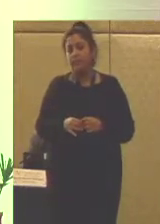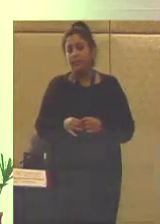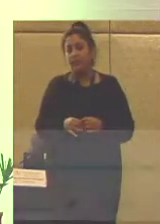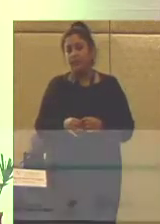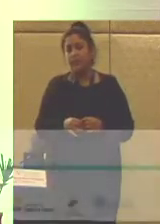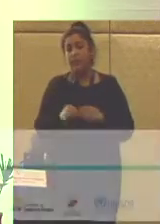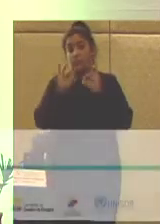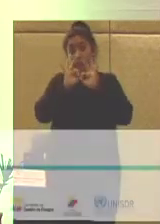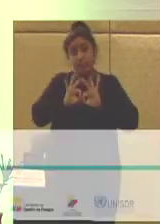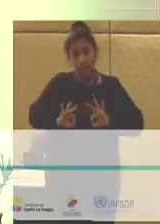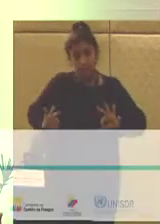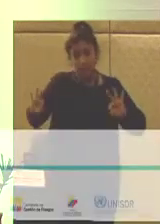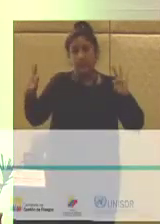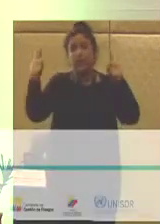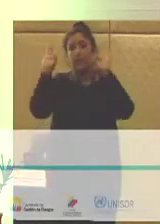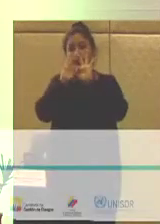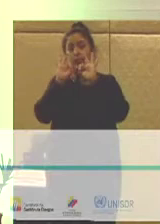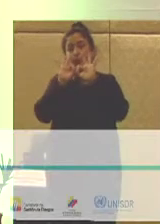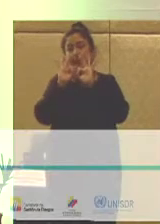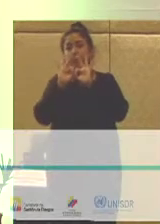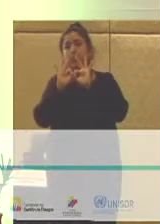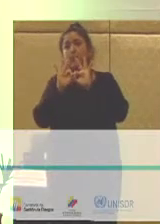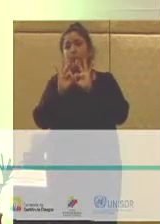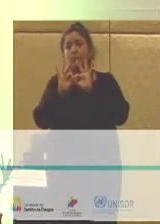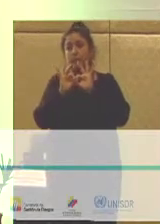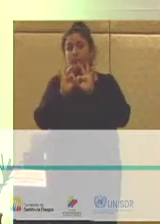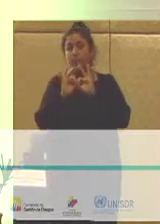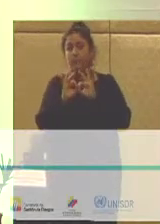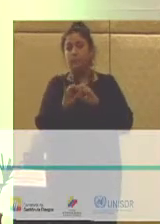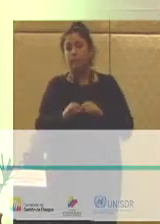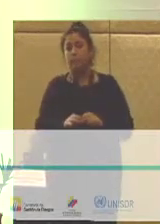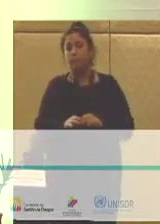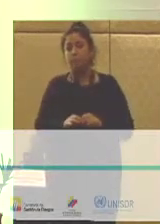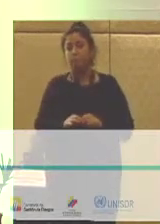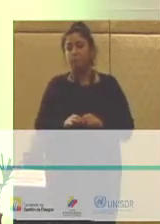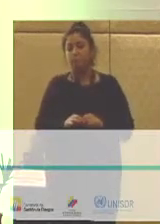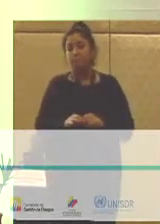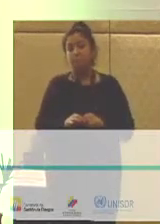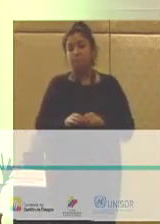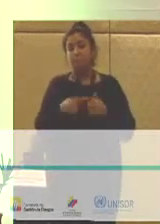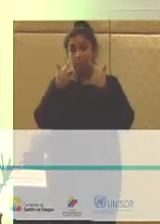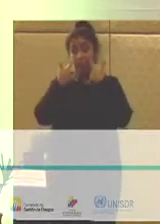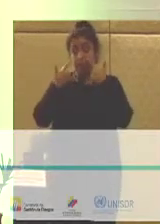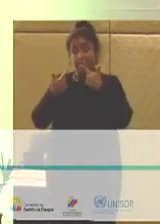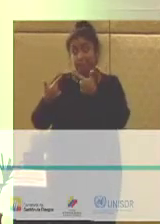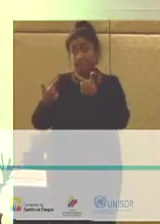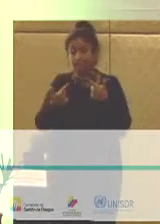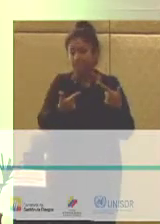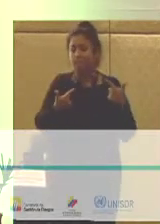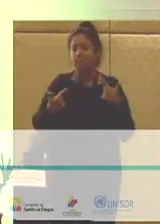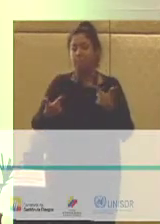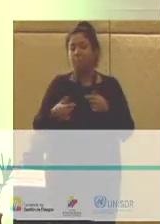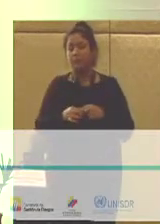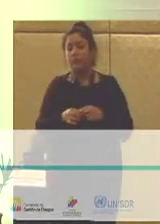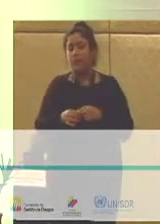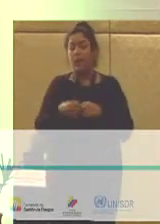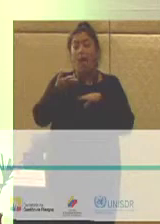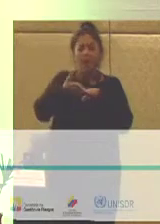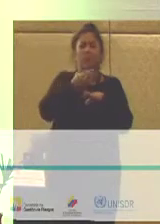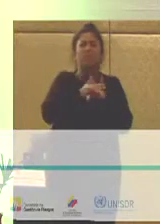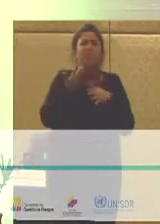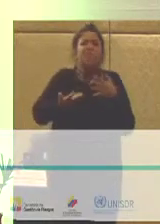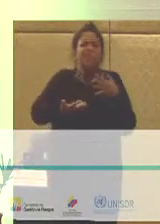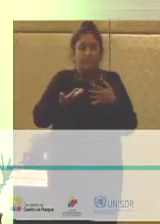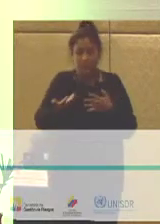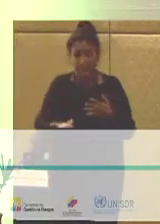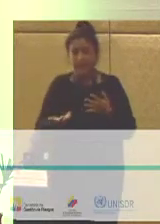es que dentro de esa acción de mejora o acciones complementarias a la reconstrucción per se del puente, se